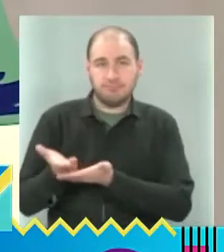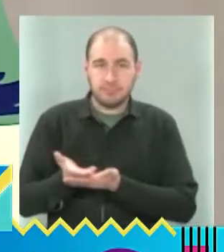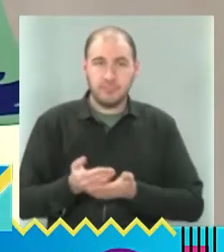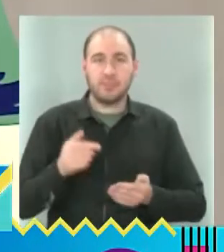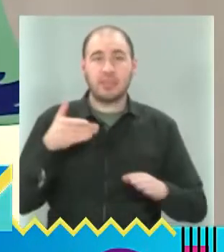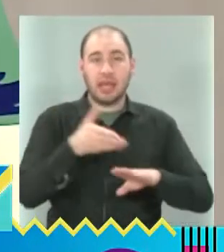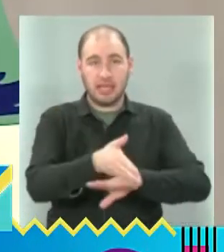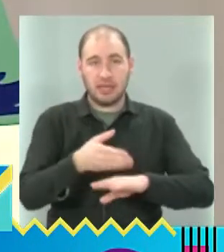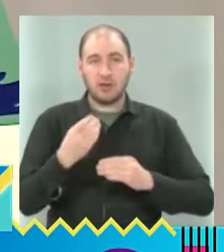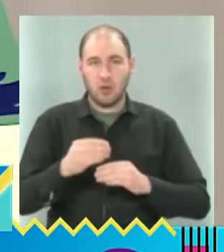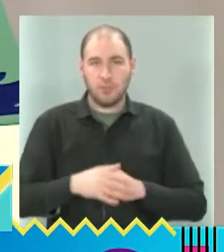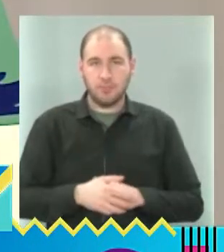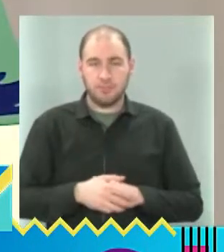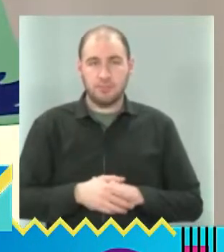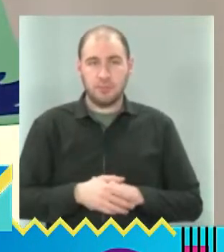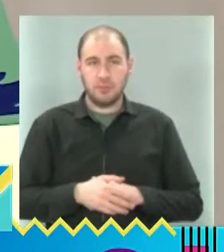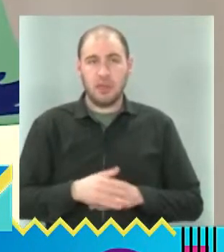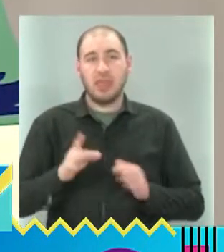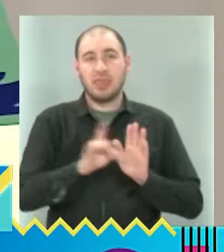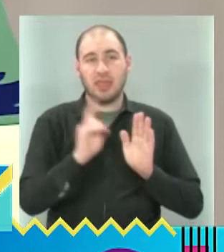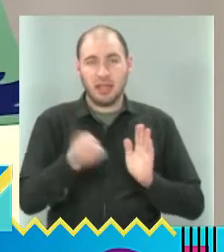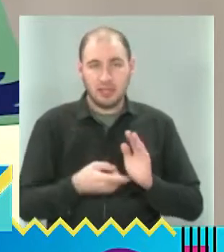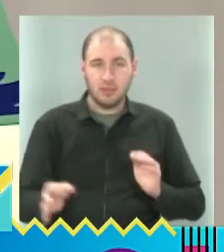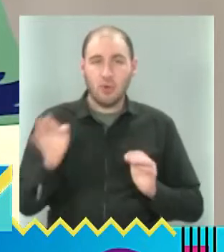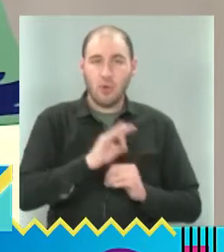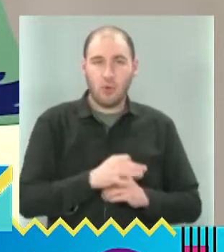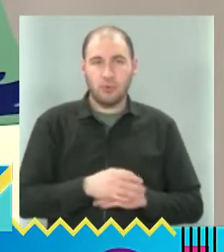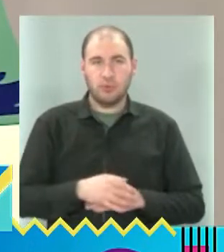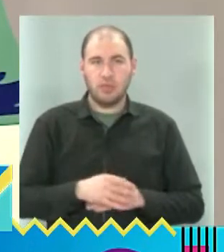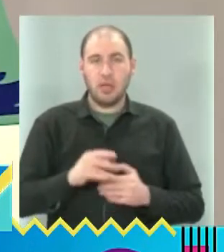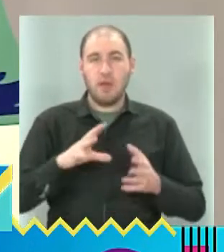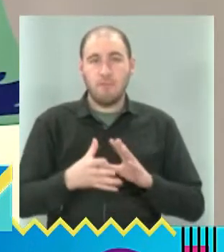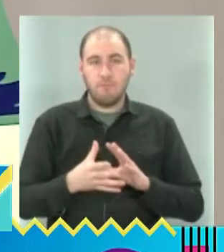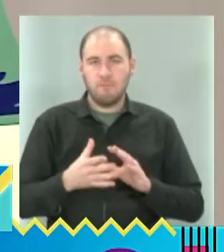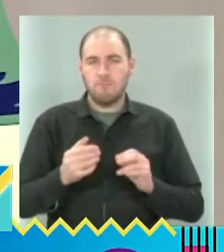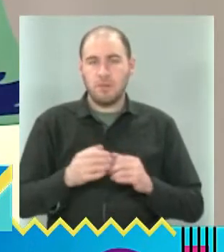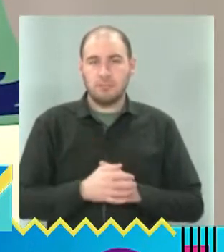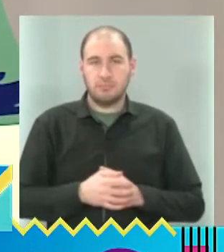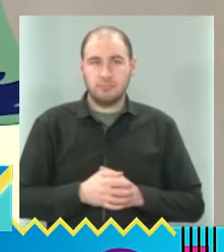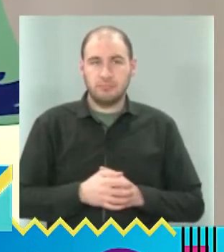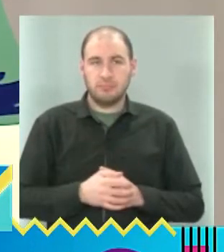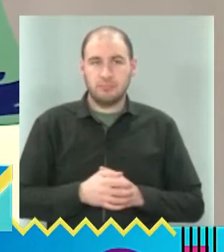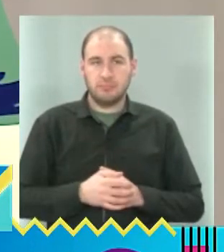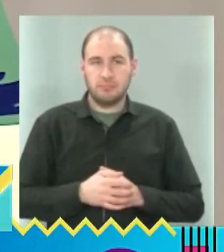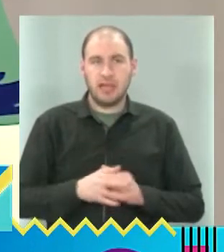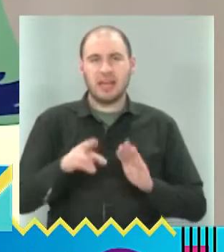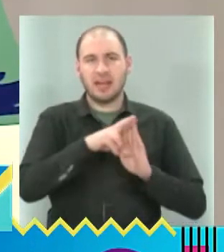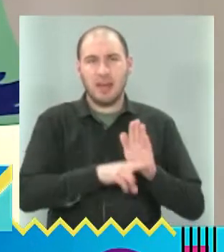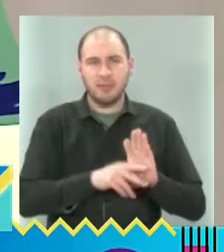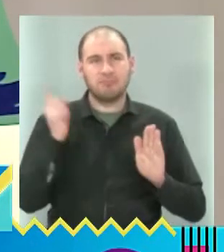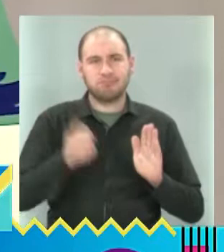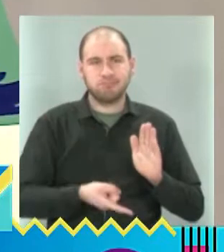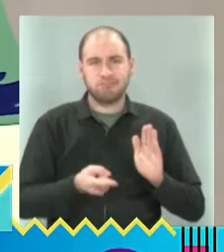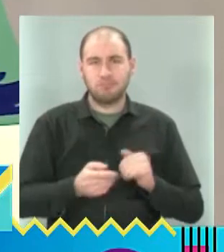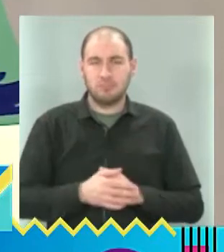se ingresa a través de decretos o a través de formas que no tienen que ver con los reglamentos